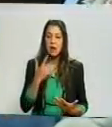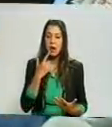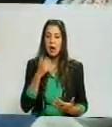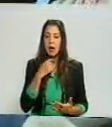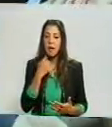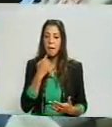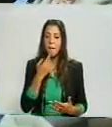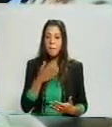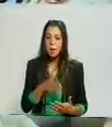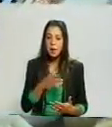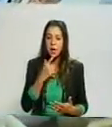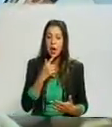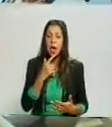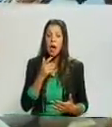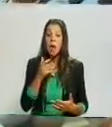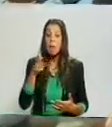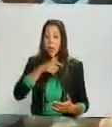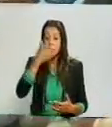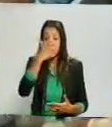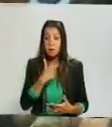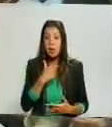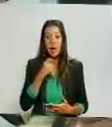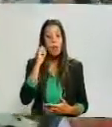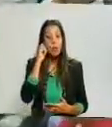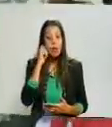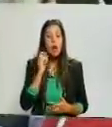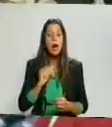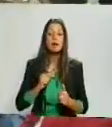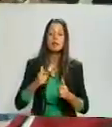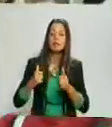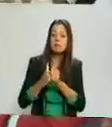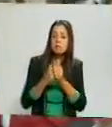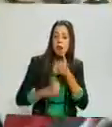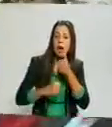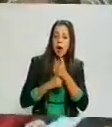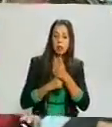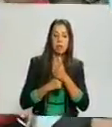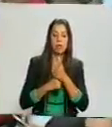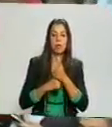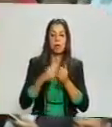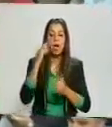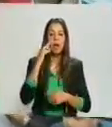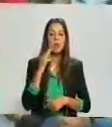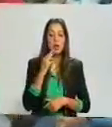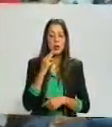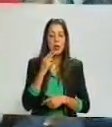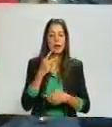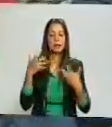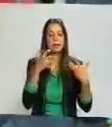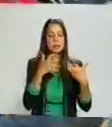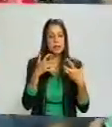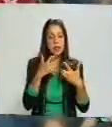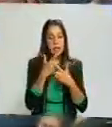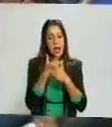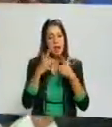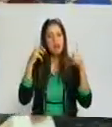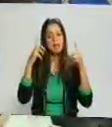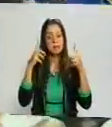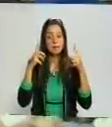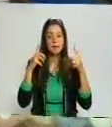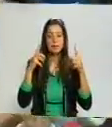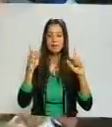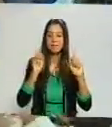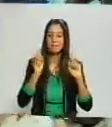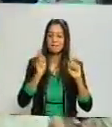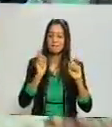a Simón Bolívar en la gran gesta libertaria, pero no es así.